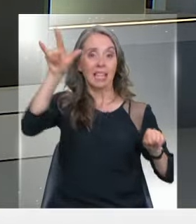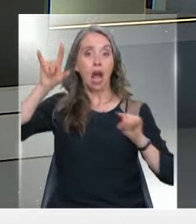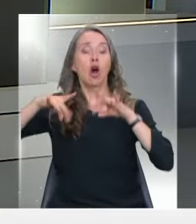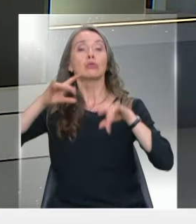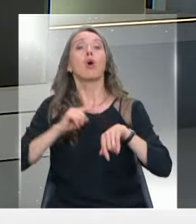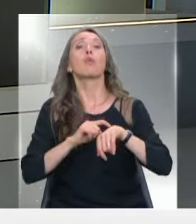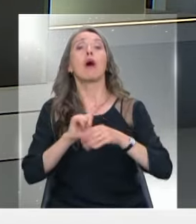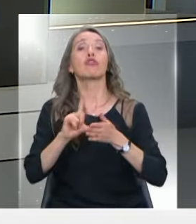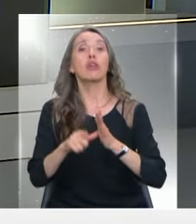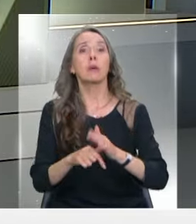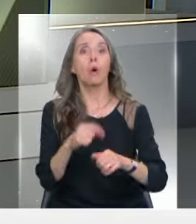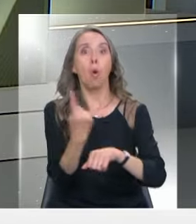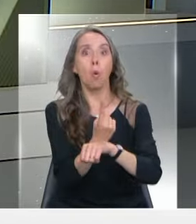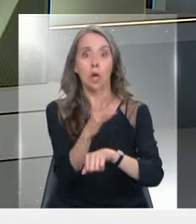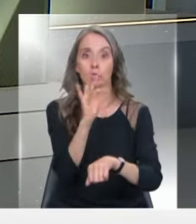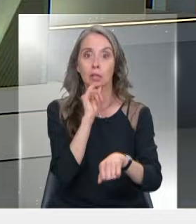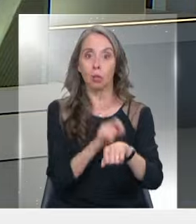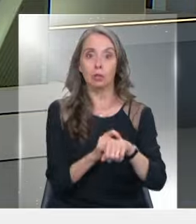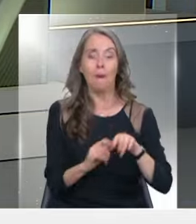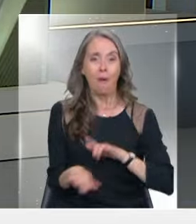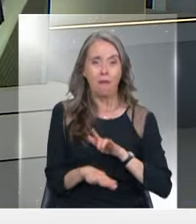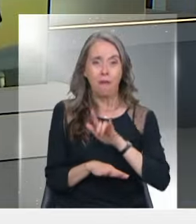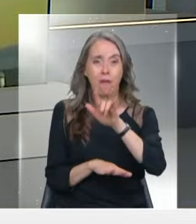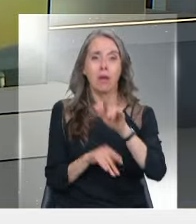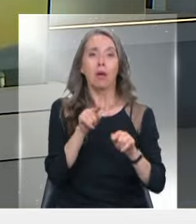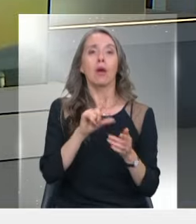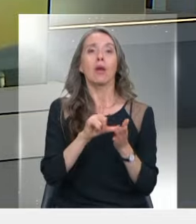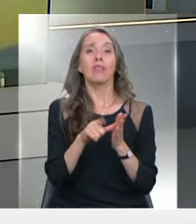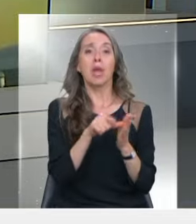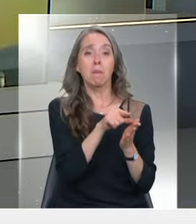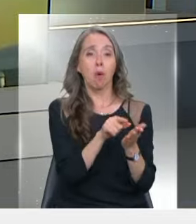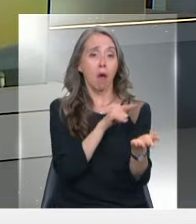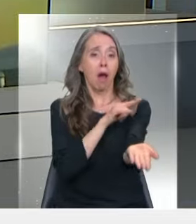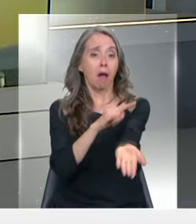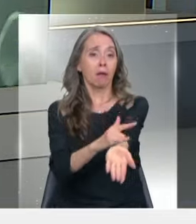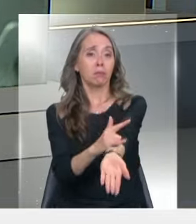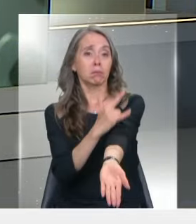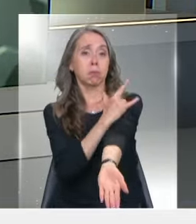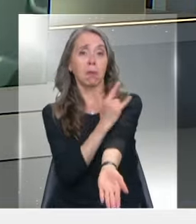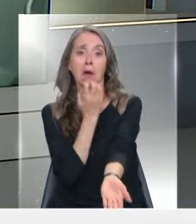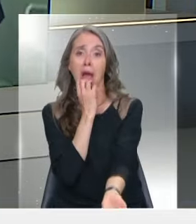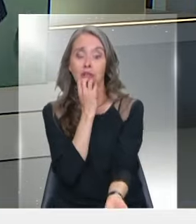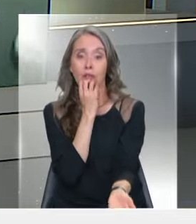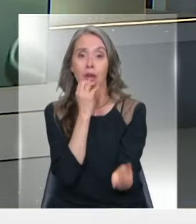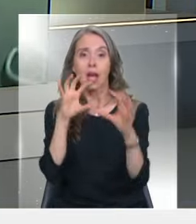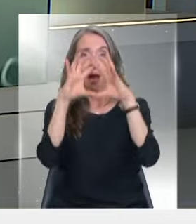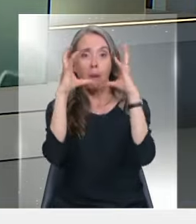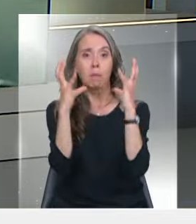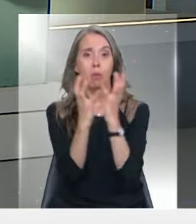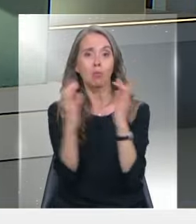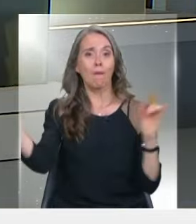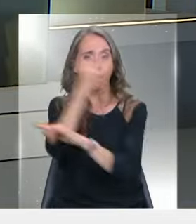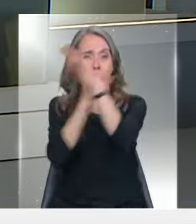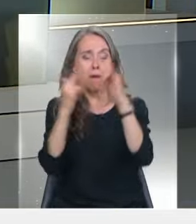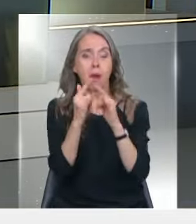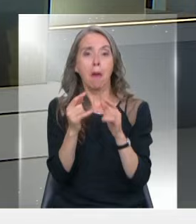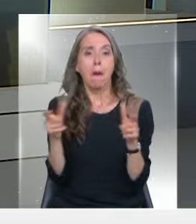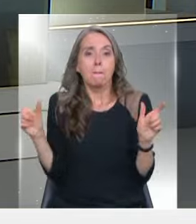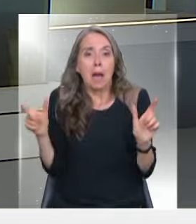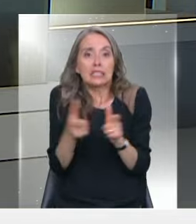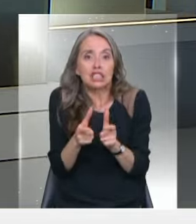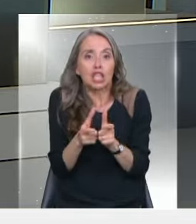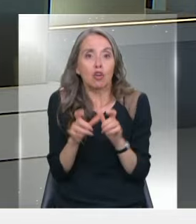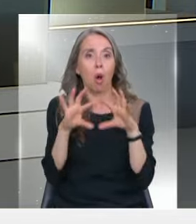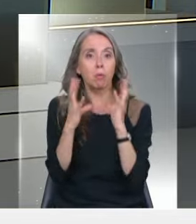Australia, 1 hora 50 minutos, lo que se demora el día en llegar usted a Antofagasta en un vuelo. O sea, el mundo se volvería mucho más pequeño, sería una